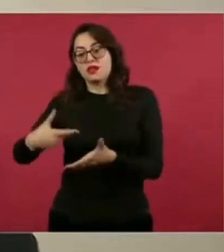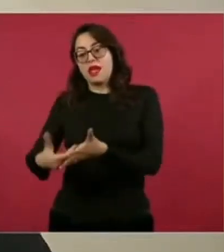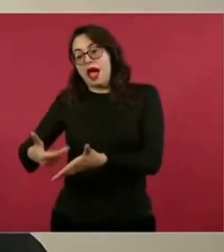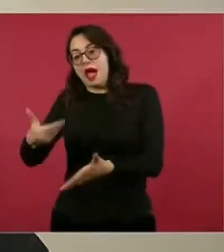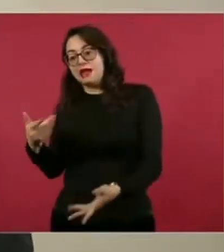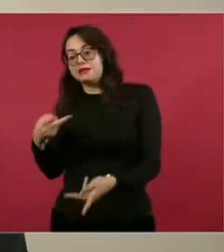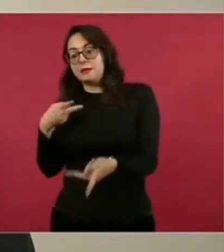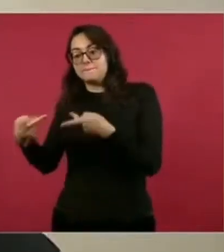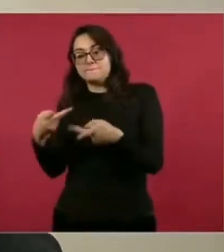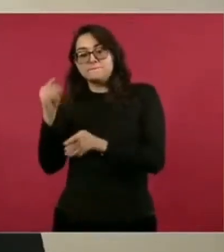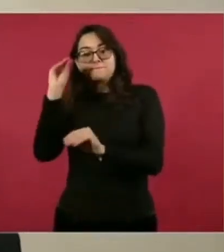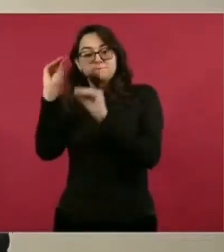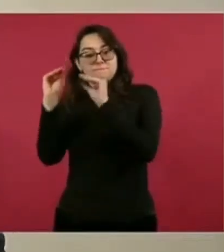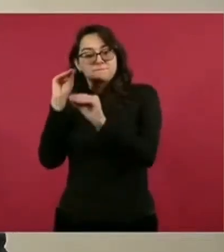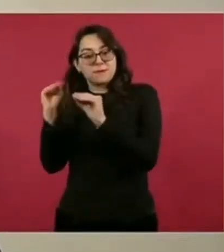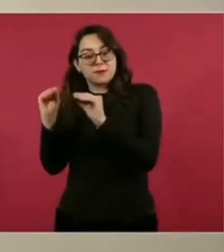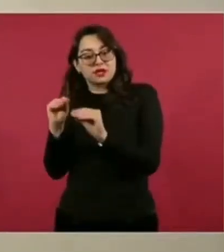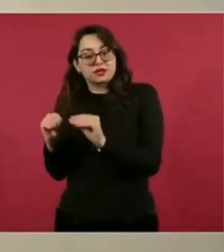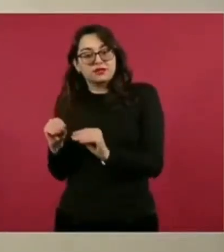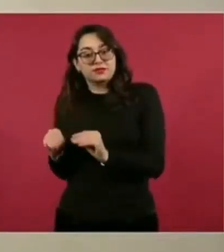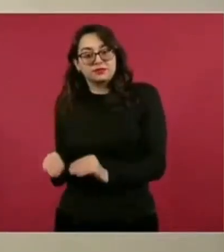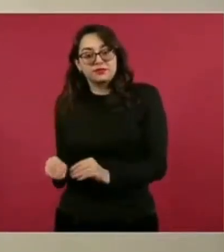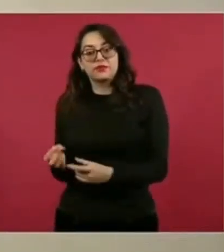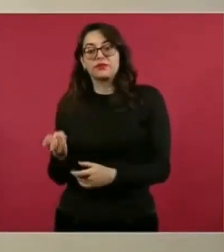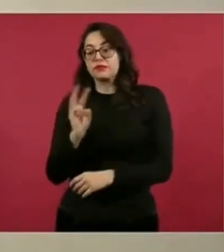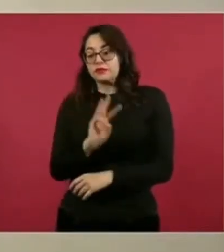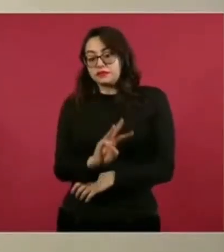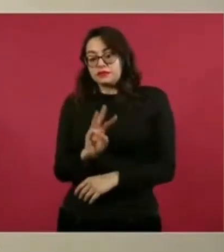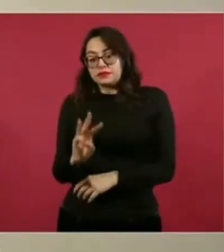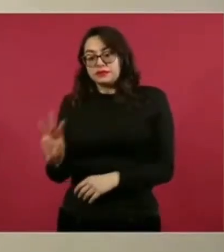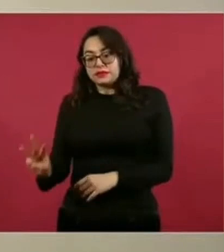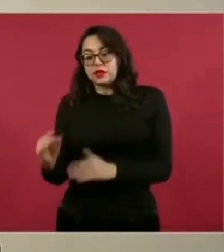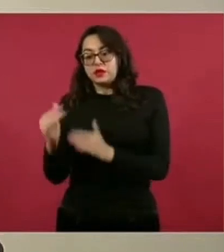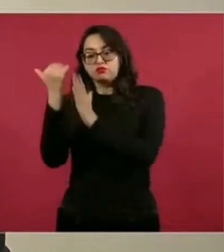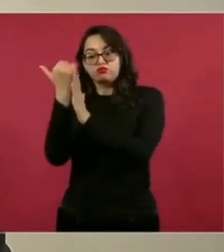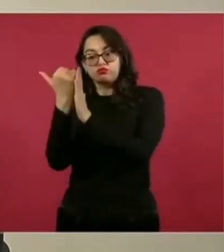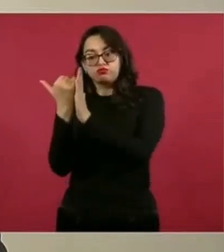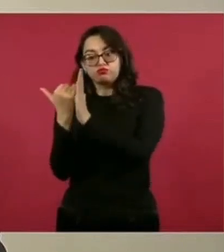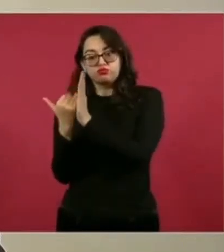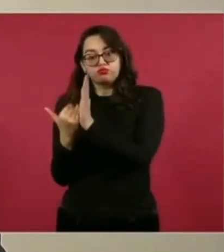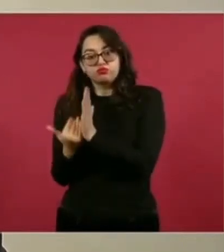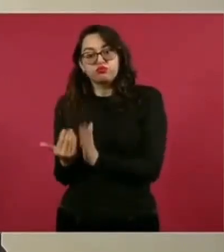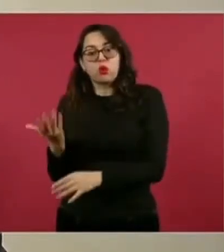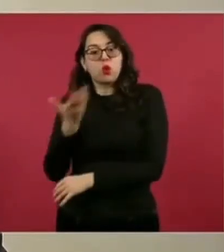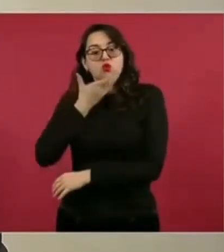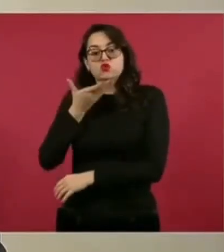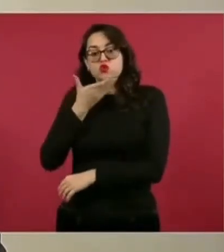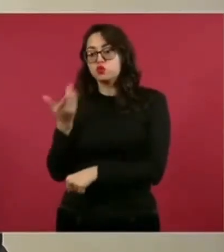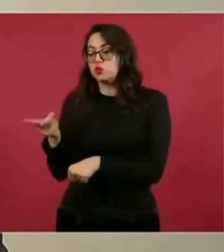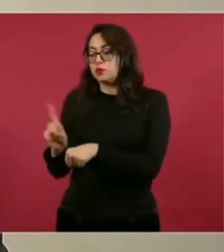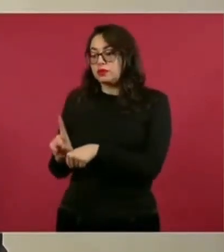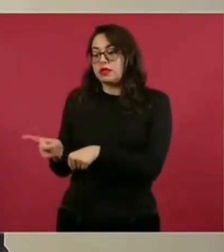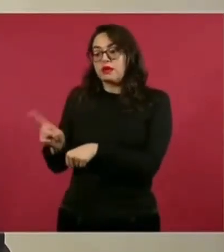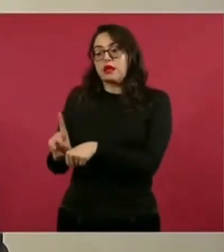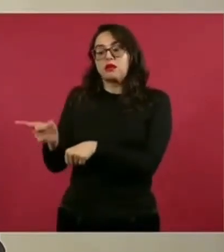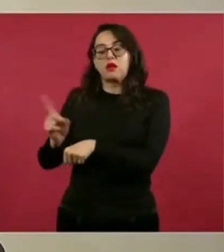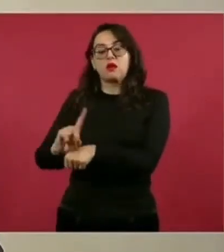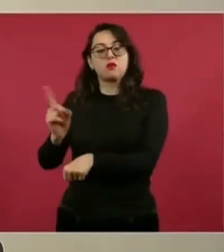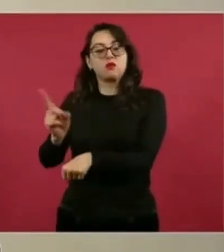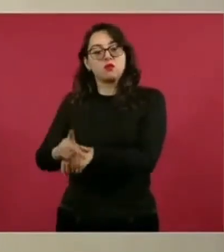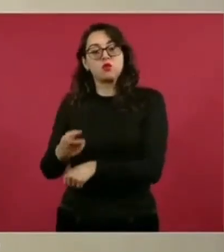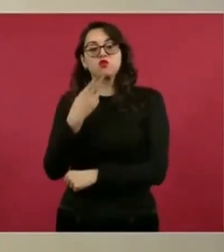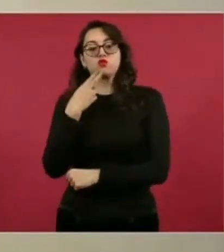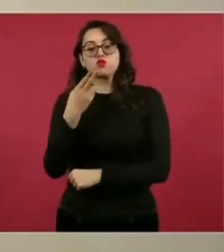justo generar una página o la base de datos ya que sea de uso. Es donde se hacen pruebas y